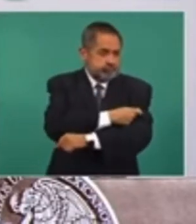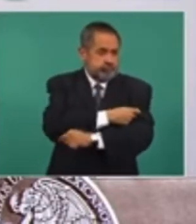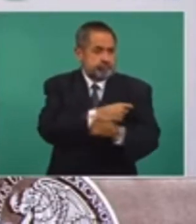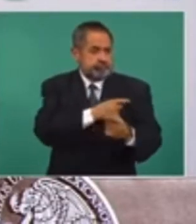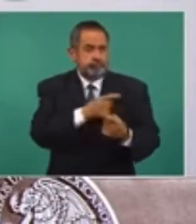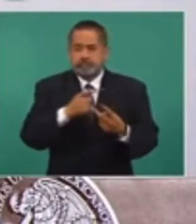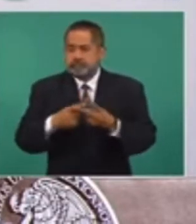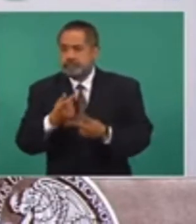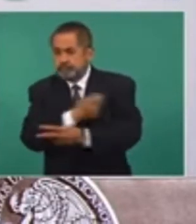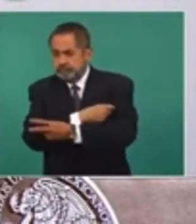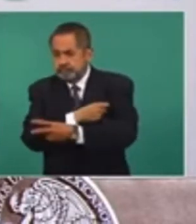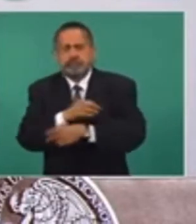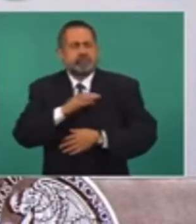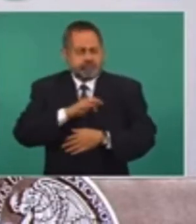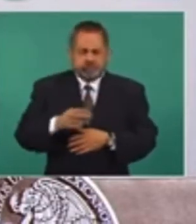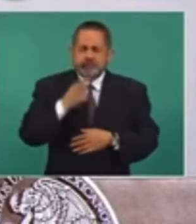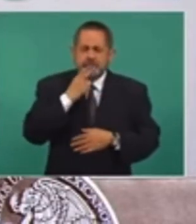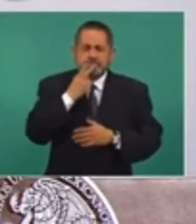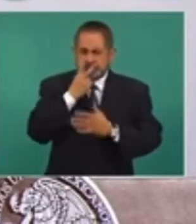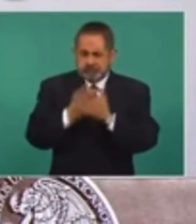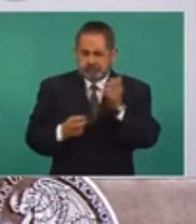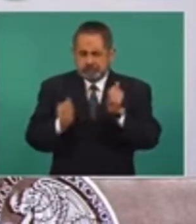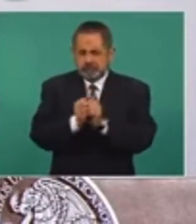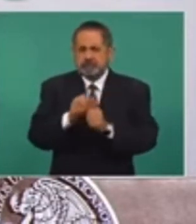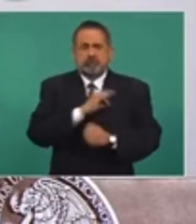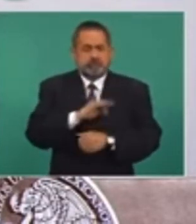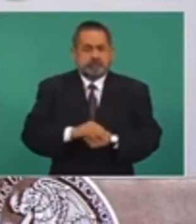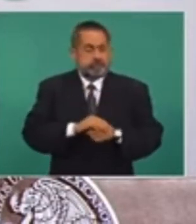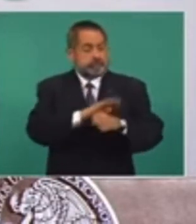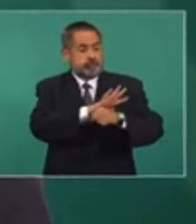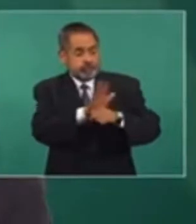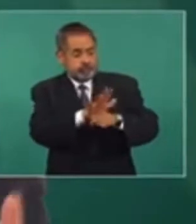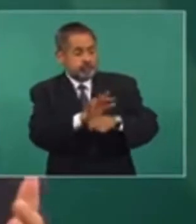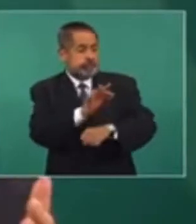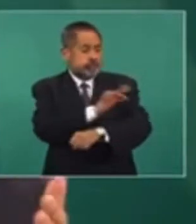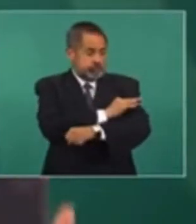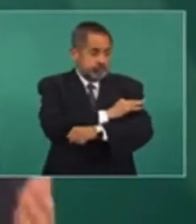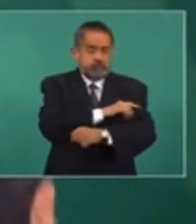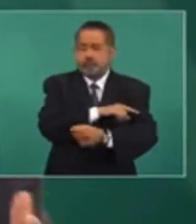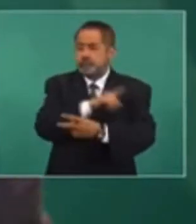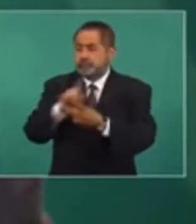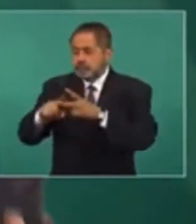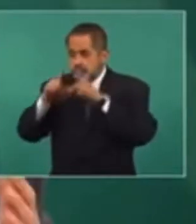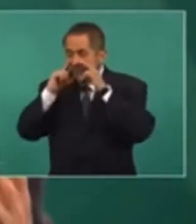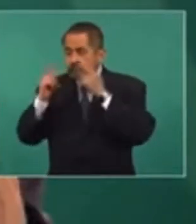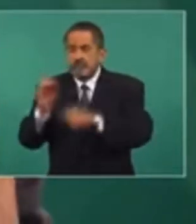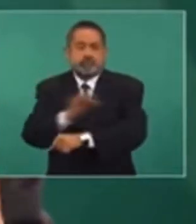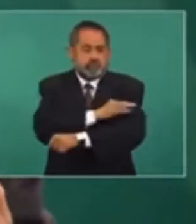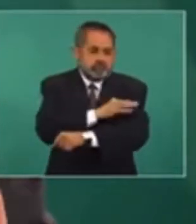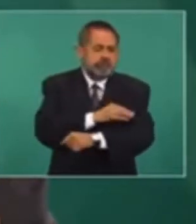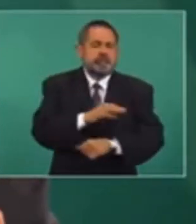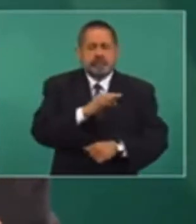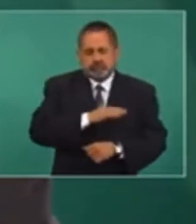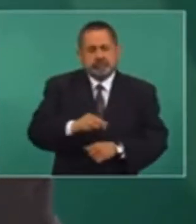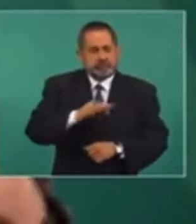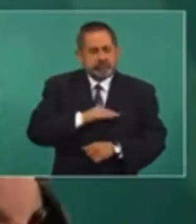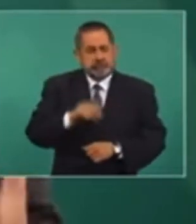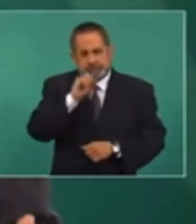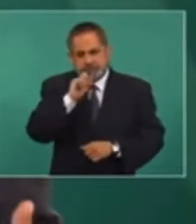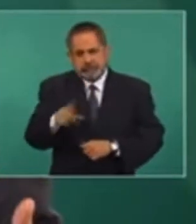claro. Quien se vacunó contra el COVID se puede vacunar contra la influenza y se puede incluso usar las